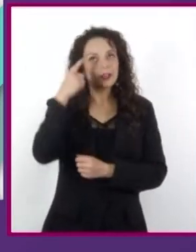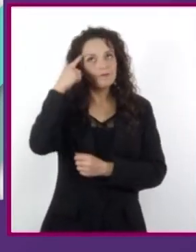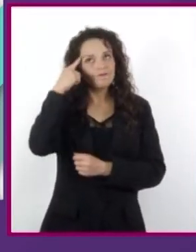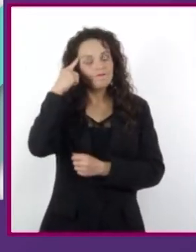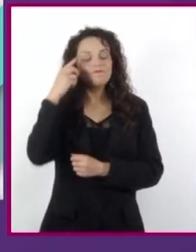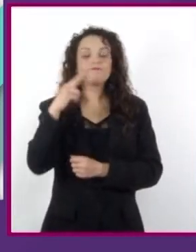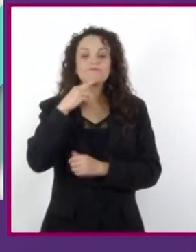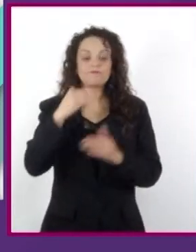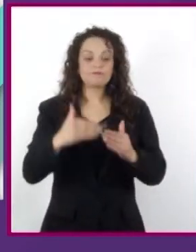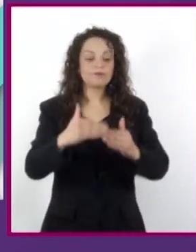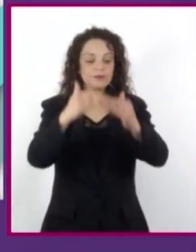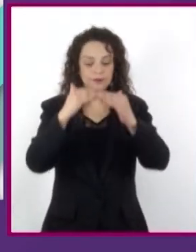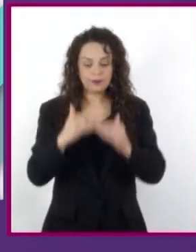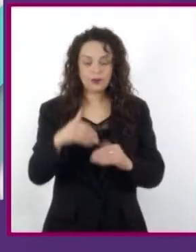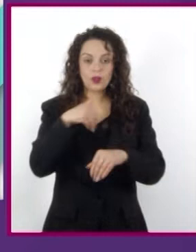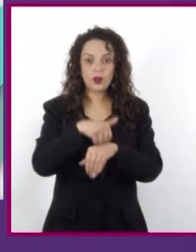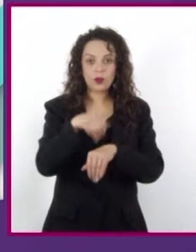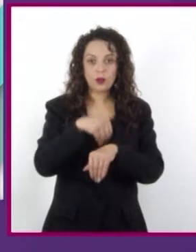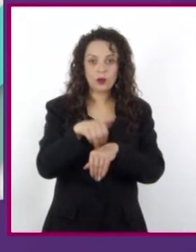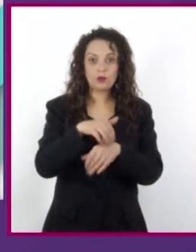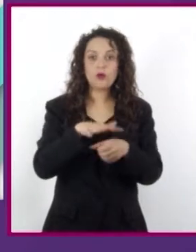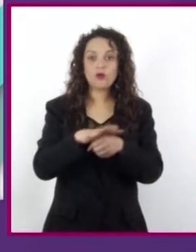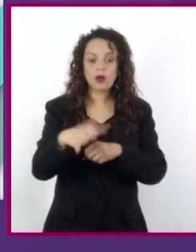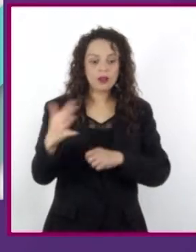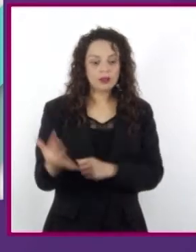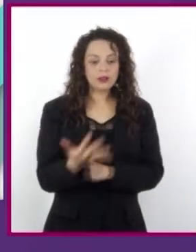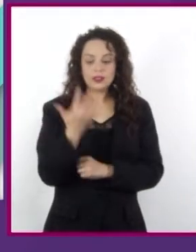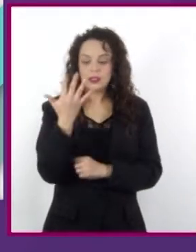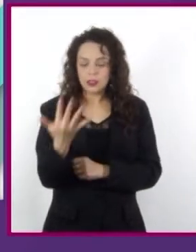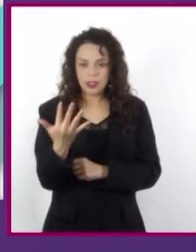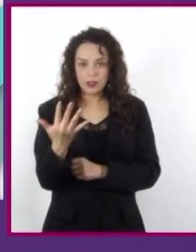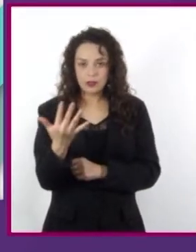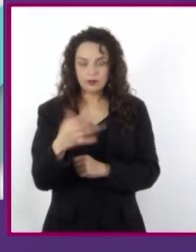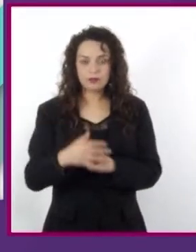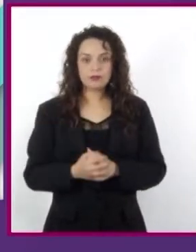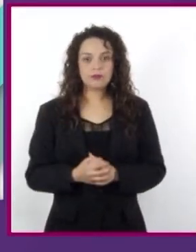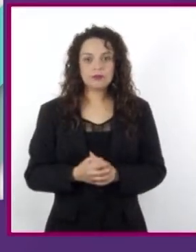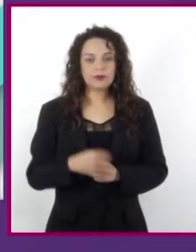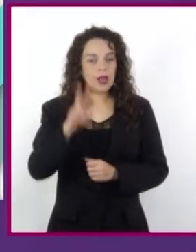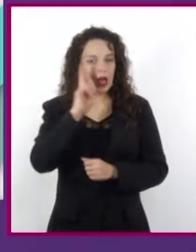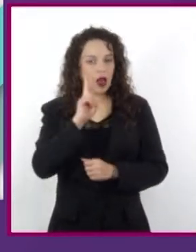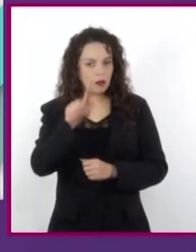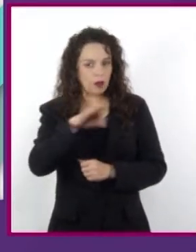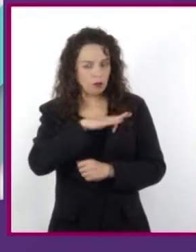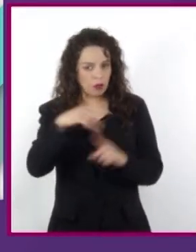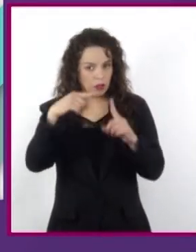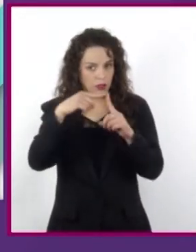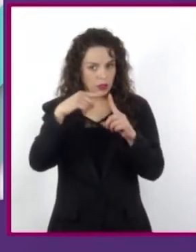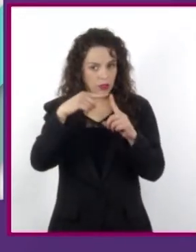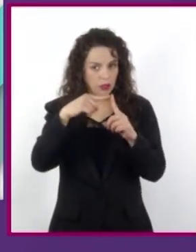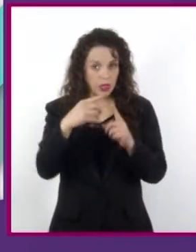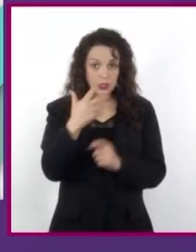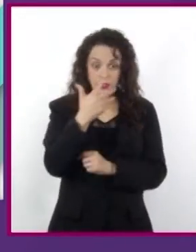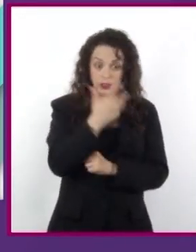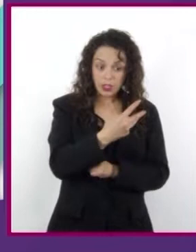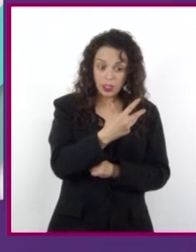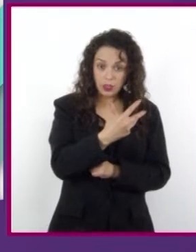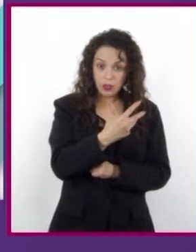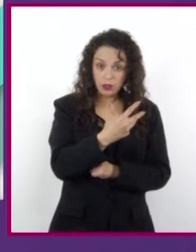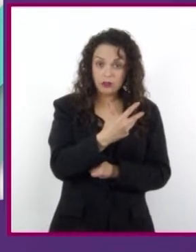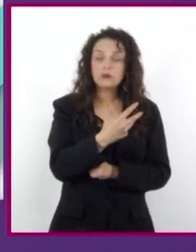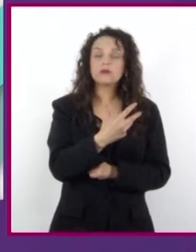el siguiente número primo, el 5. Y vemos si se puede dividir entre 5. Para el